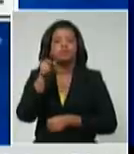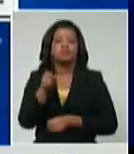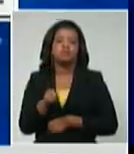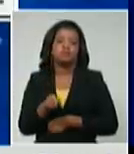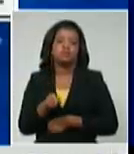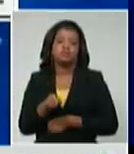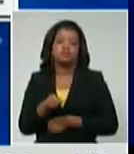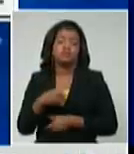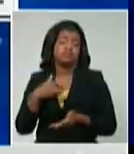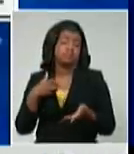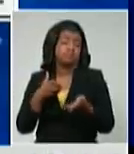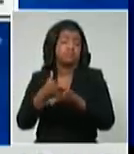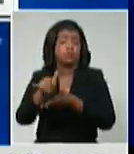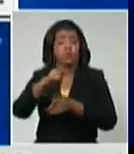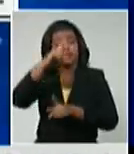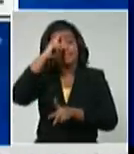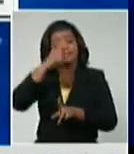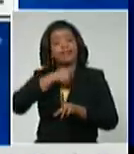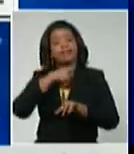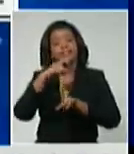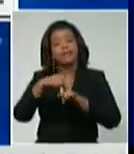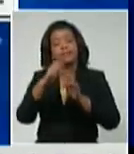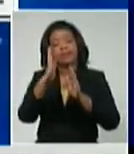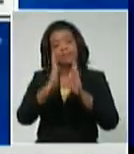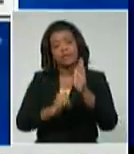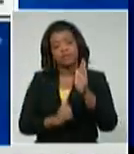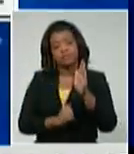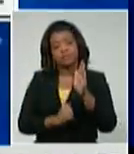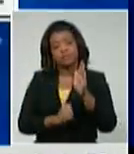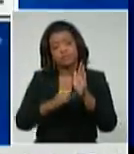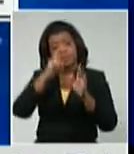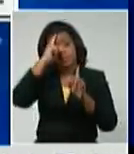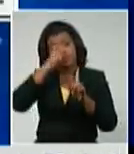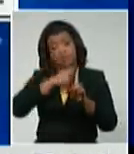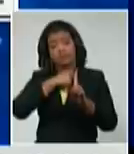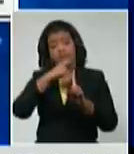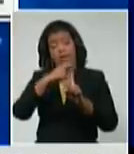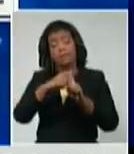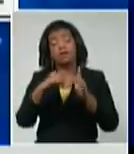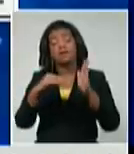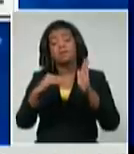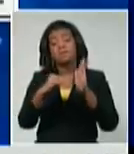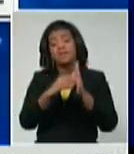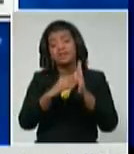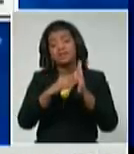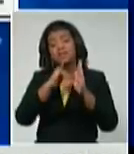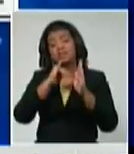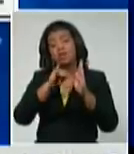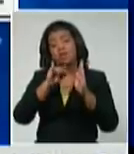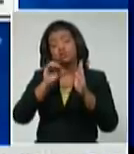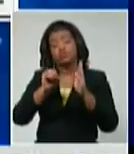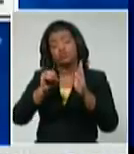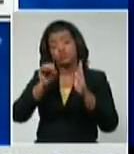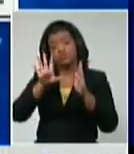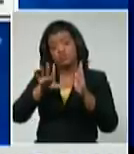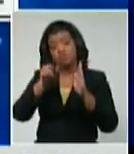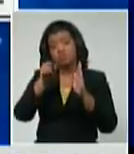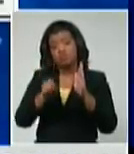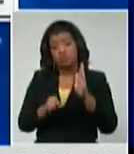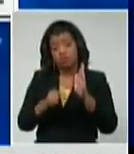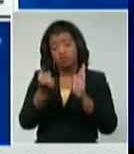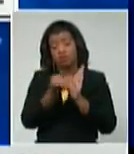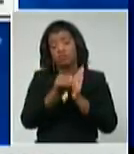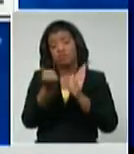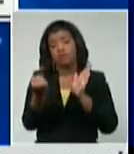en el mes de septiembre. Y septiembre llegamos a tener 1.605 casos confirmados. Es el mes